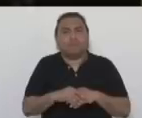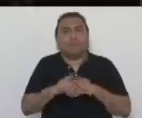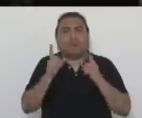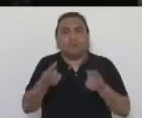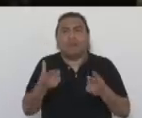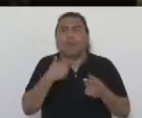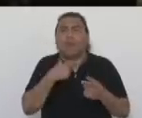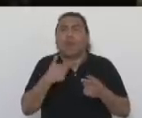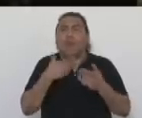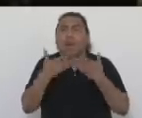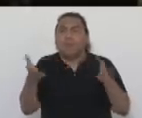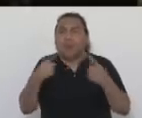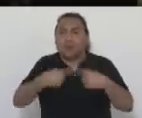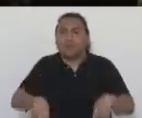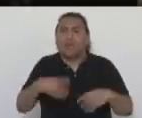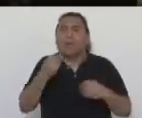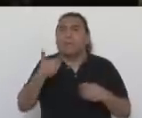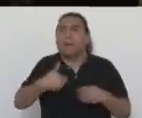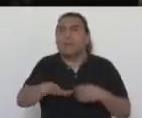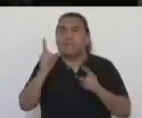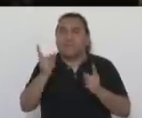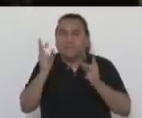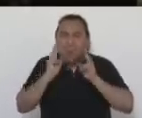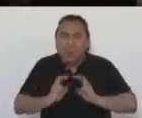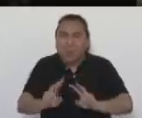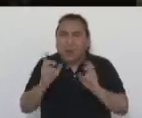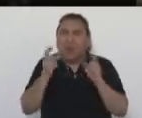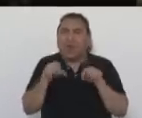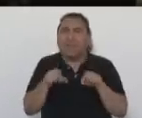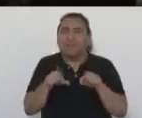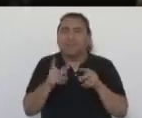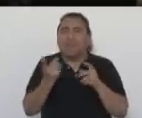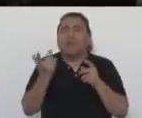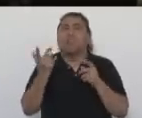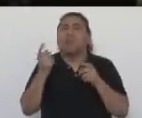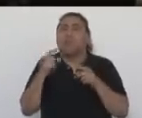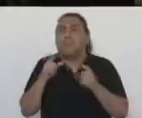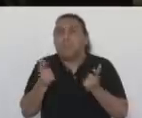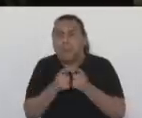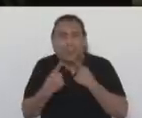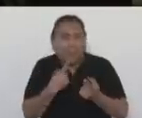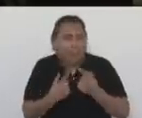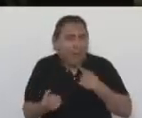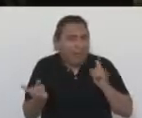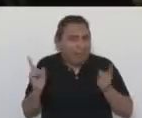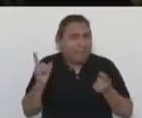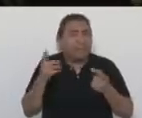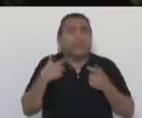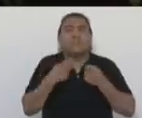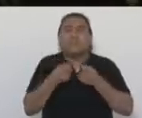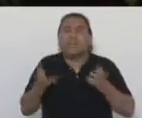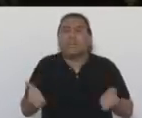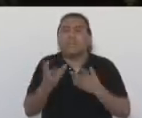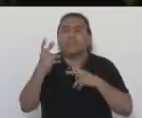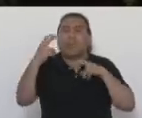a implementar lo que sea que surja de esa búsqueda, de ese diálogo, de ese debate. Exige también sentarse en